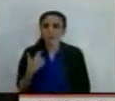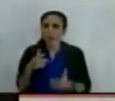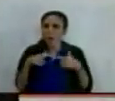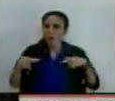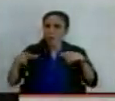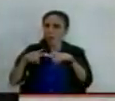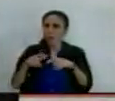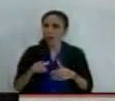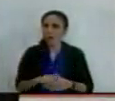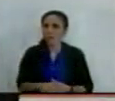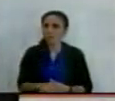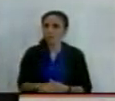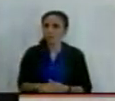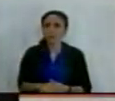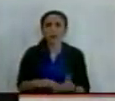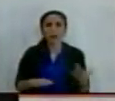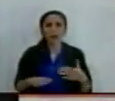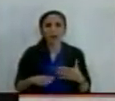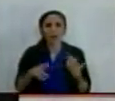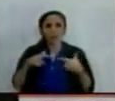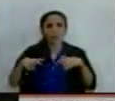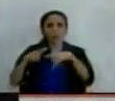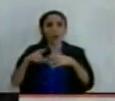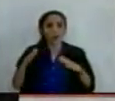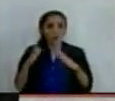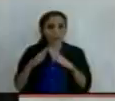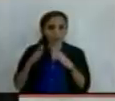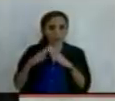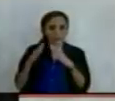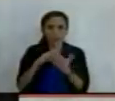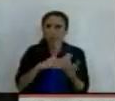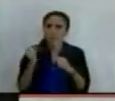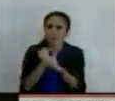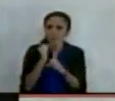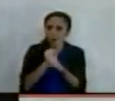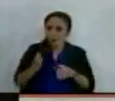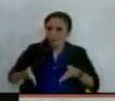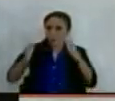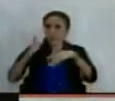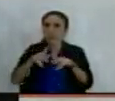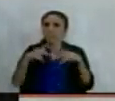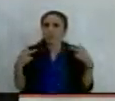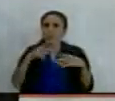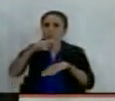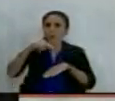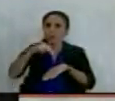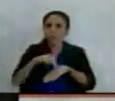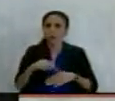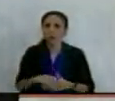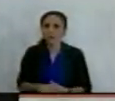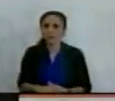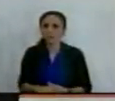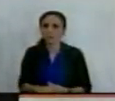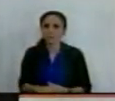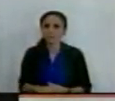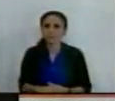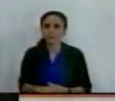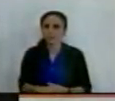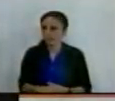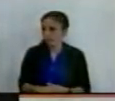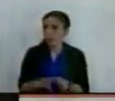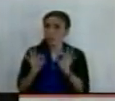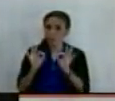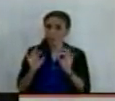en quinta crespo para hacer una casa los trabajadores nacionales y recibe una lista ya claro no iba a ser así tal